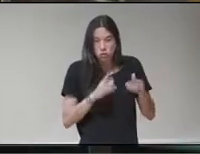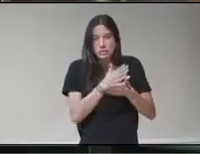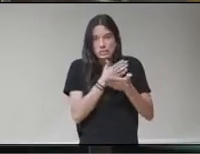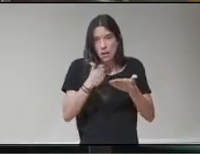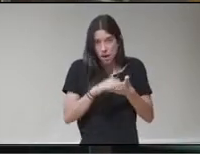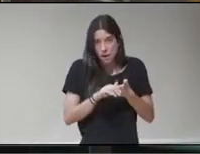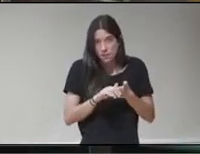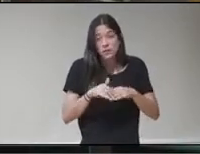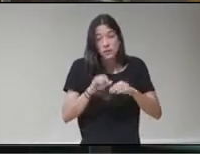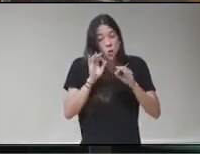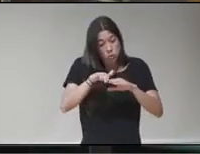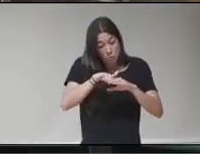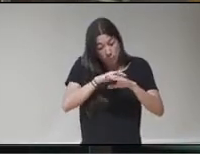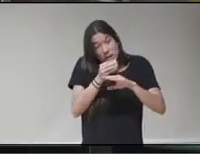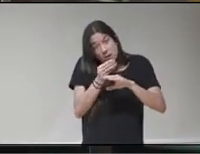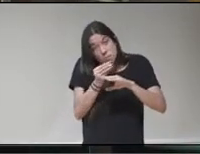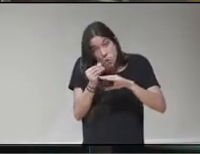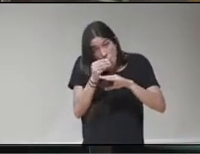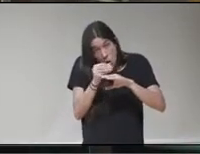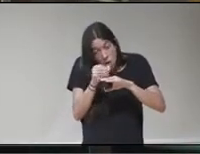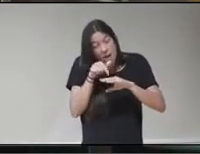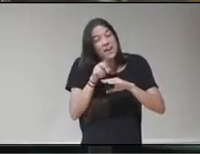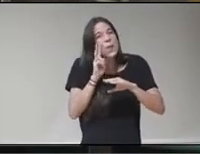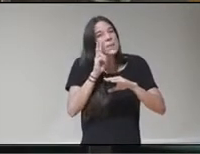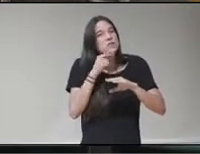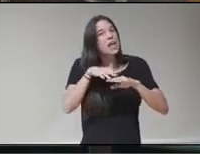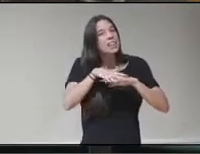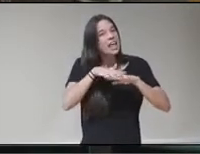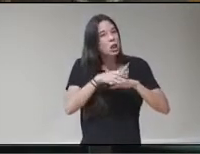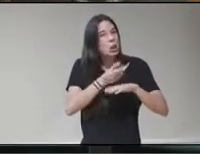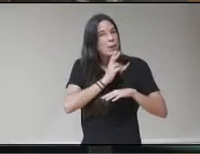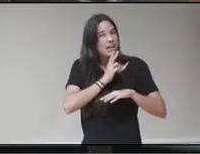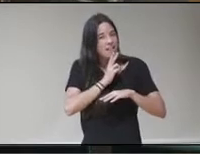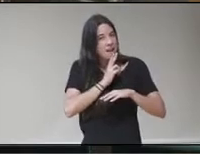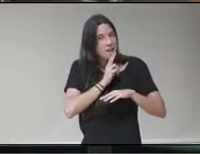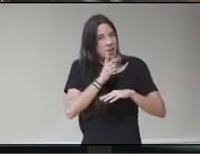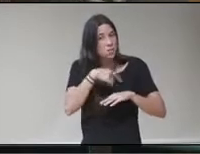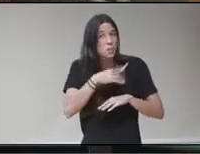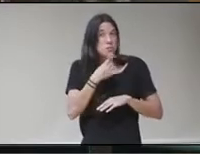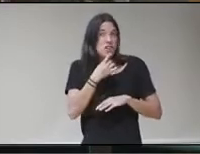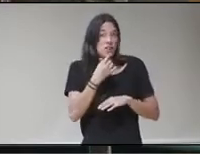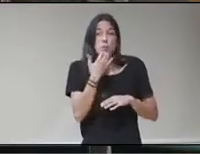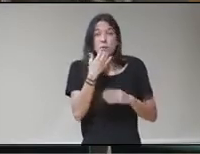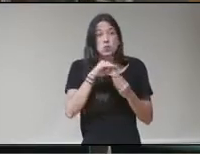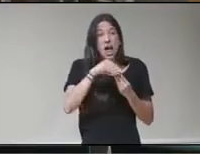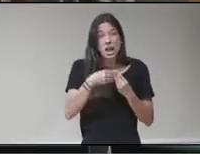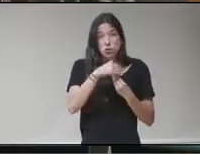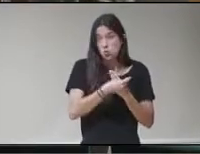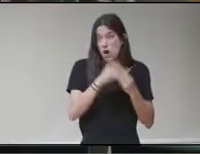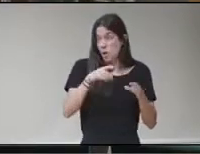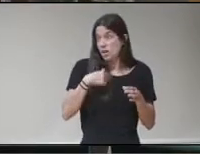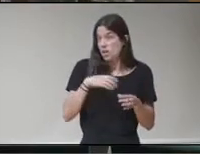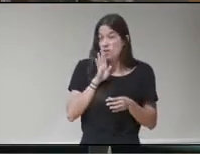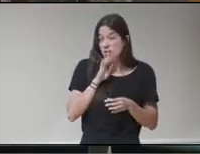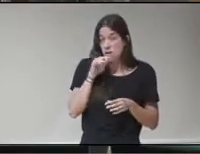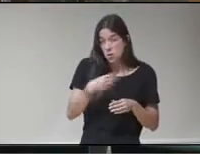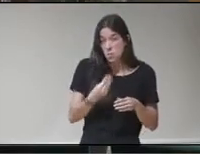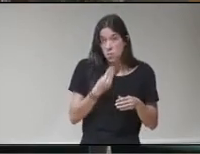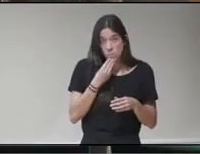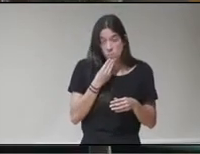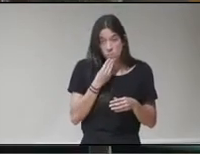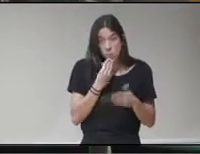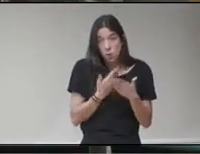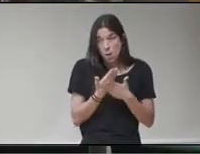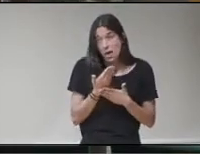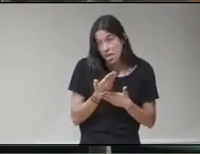del moco podéis ver perfectamente un tejido vegetal. Podría decir que es la lechuga que yo me comí esta mañana a la